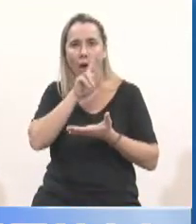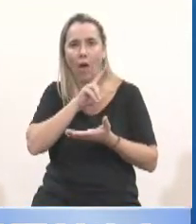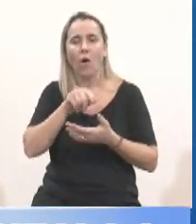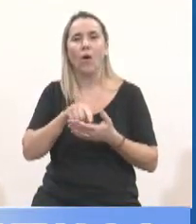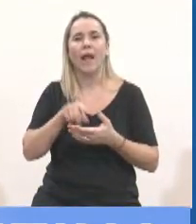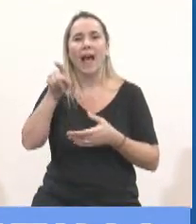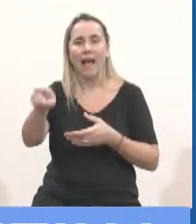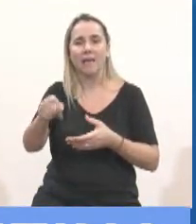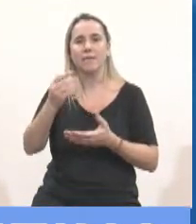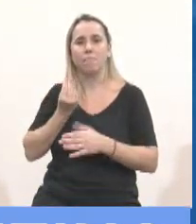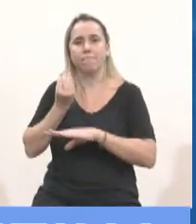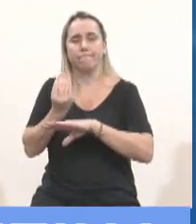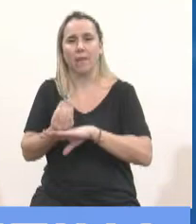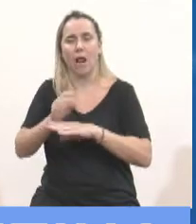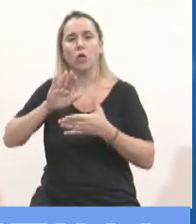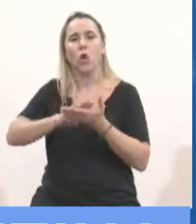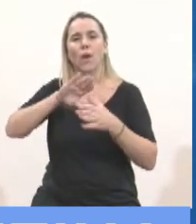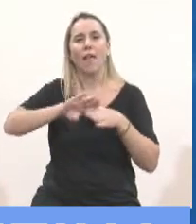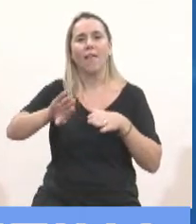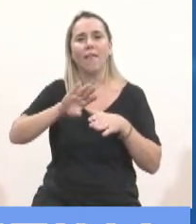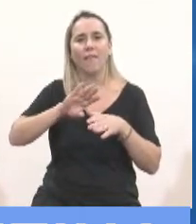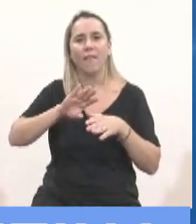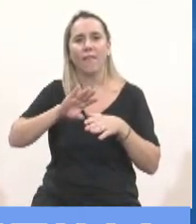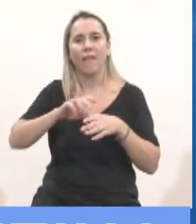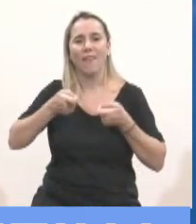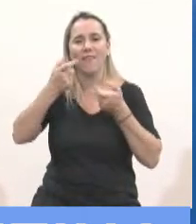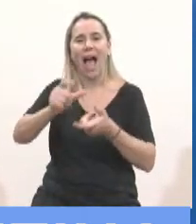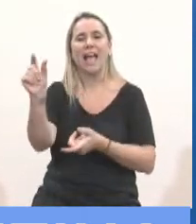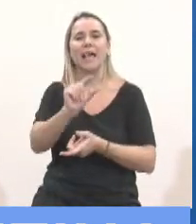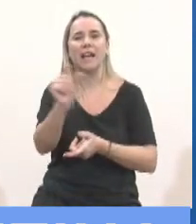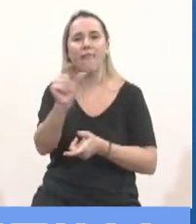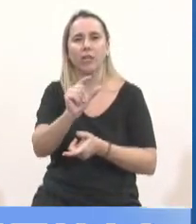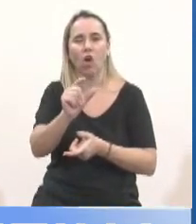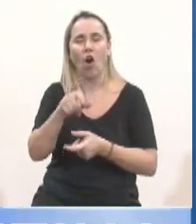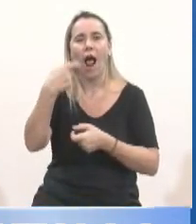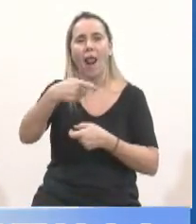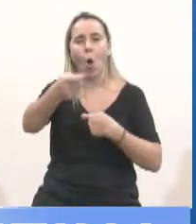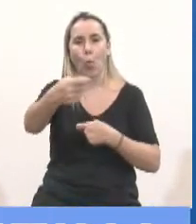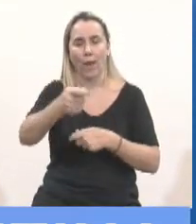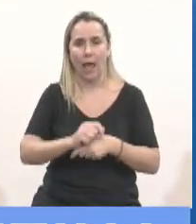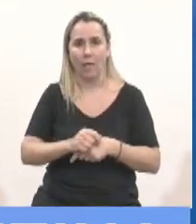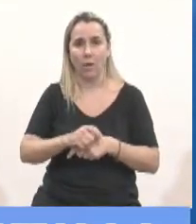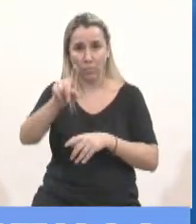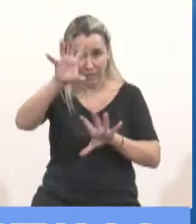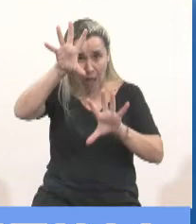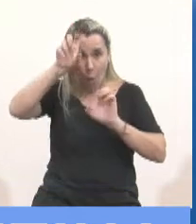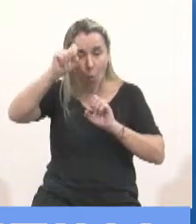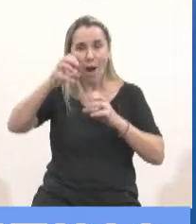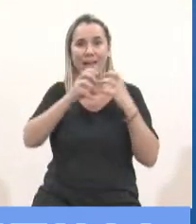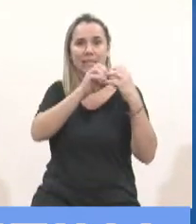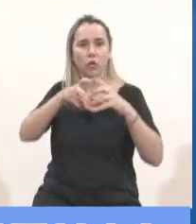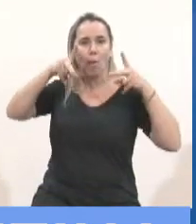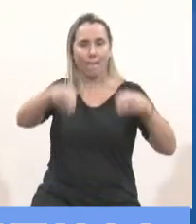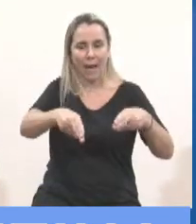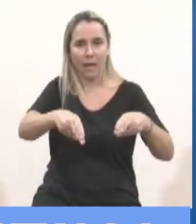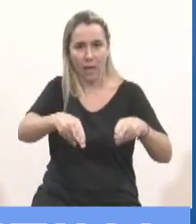fue la miembro informante de la deuda, de la otorgación del crédito a los jubilados. Pararon la sesión. No sé si usted se acuerda, presidenta, de esa